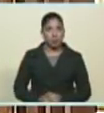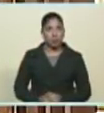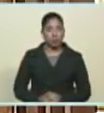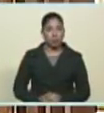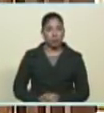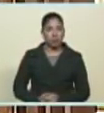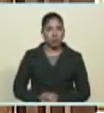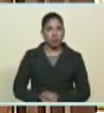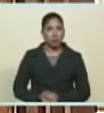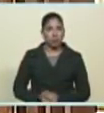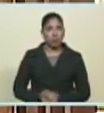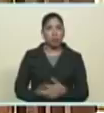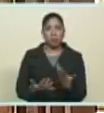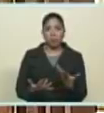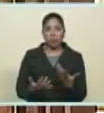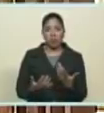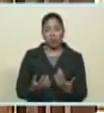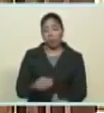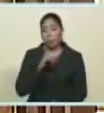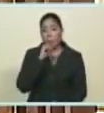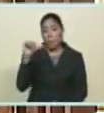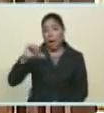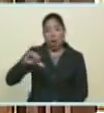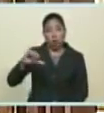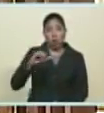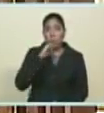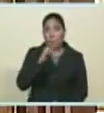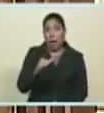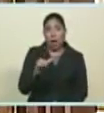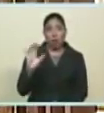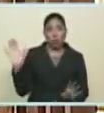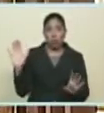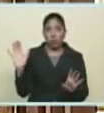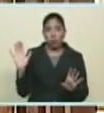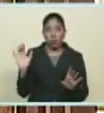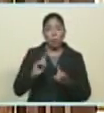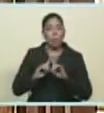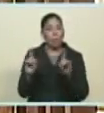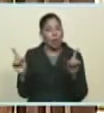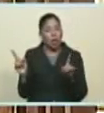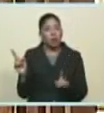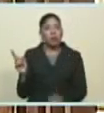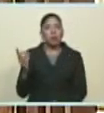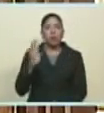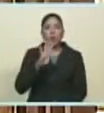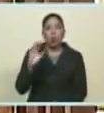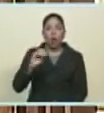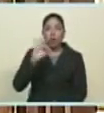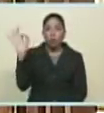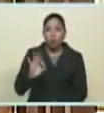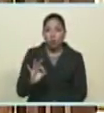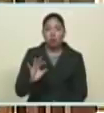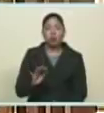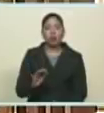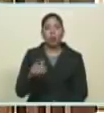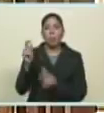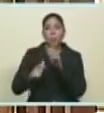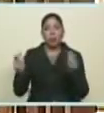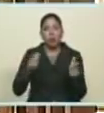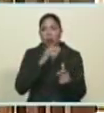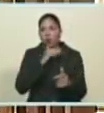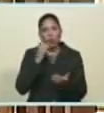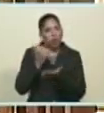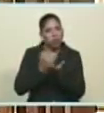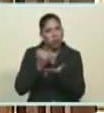Sistema medieval fraudulento. Pero además, el 40% de las personas en edad de votar no están